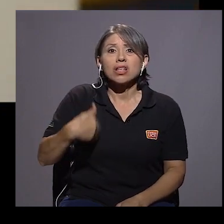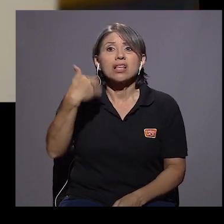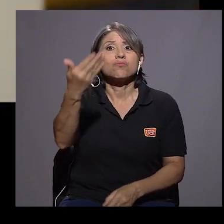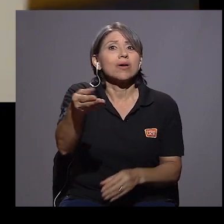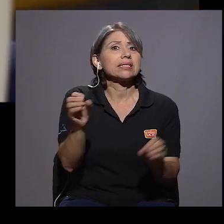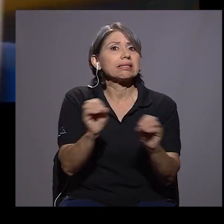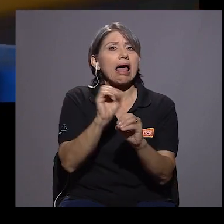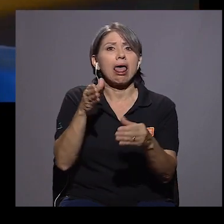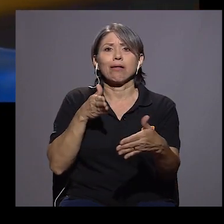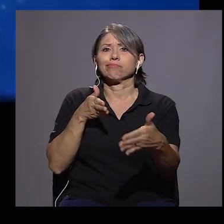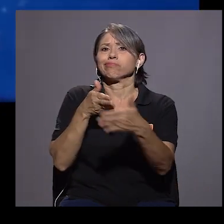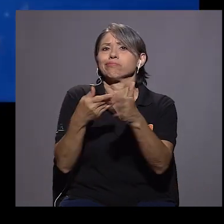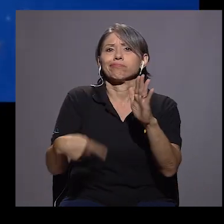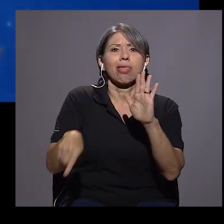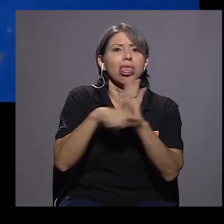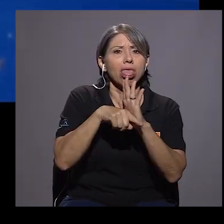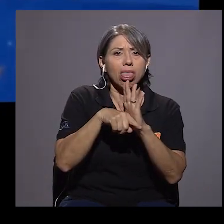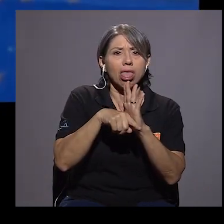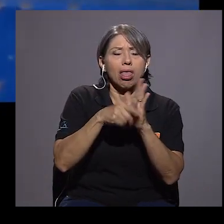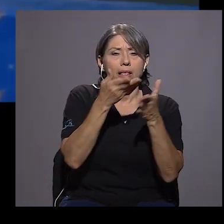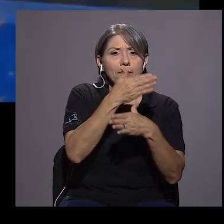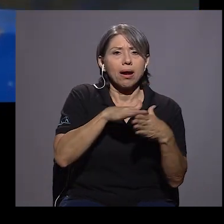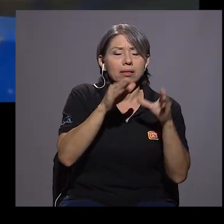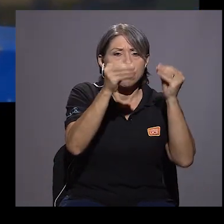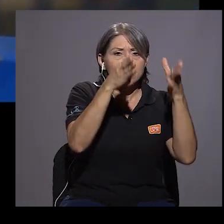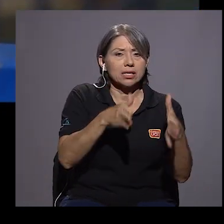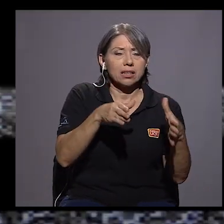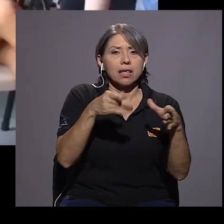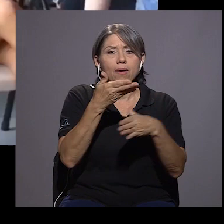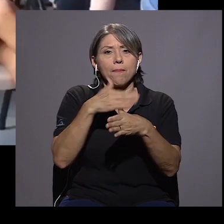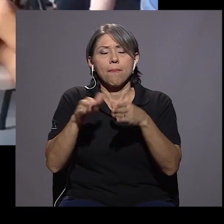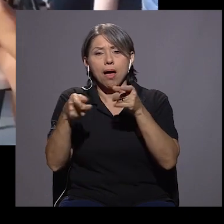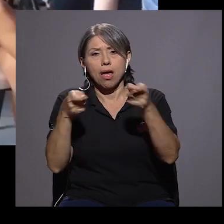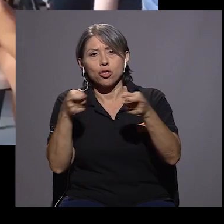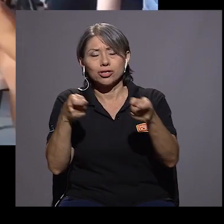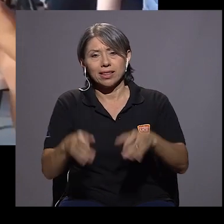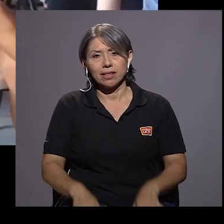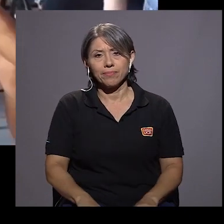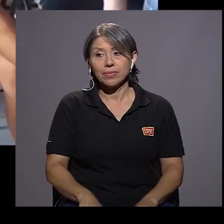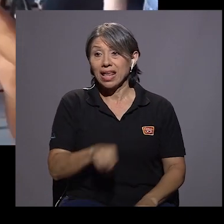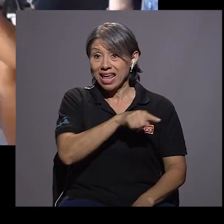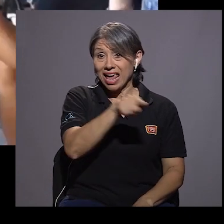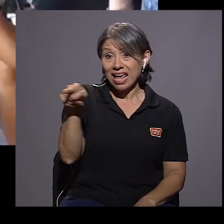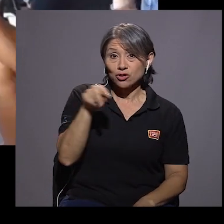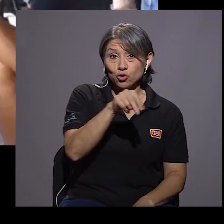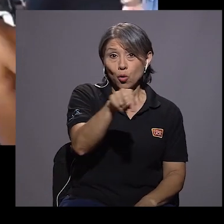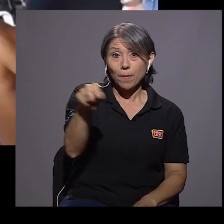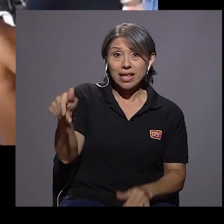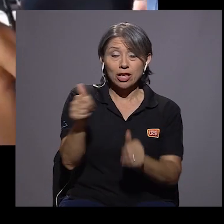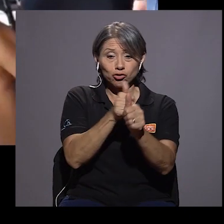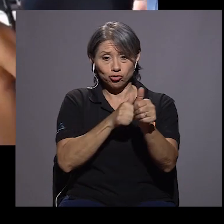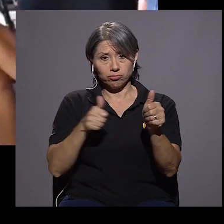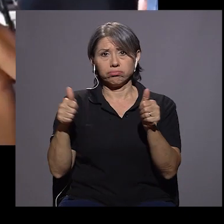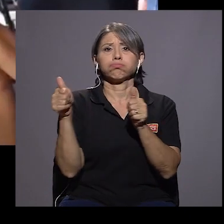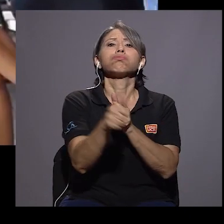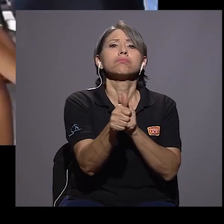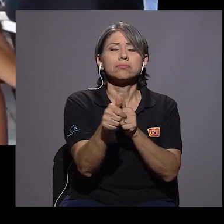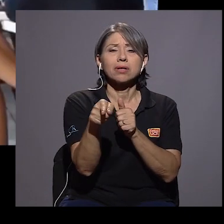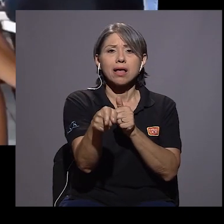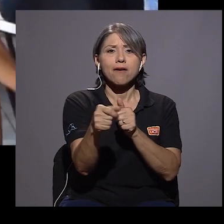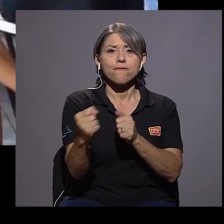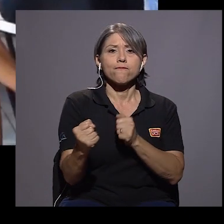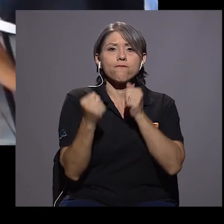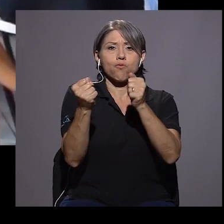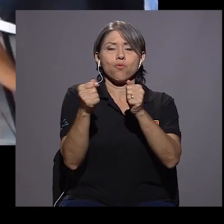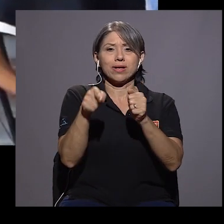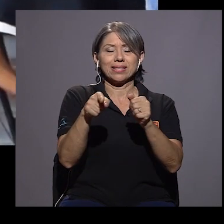vean repercutidos en la parte administrativa y docente. Estos compañeros son básicamente la vanguardia